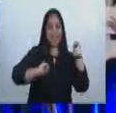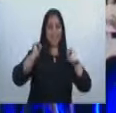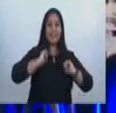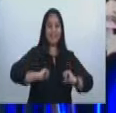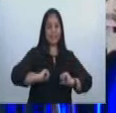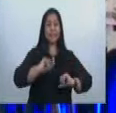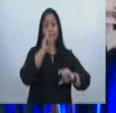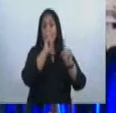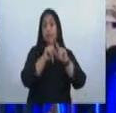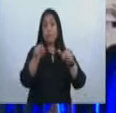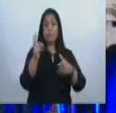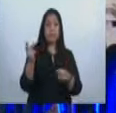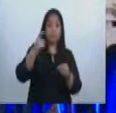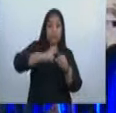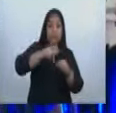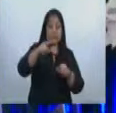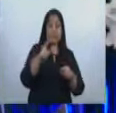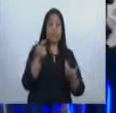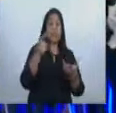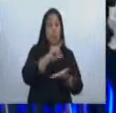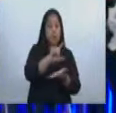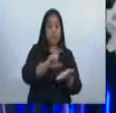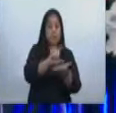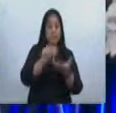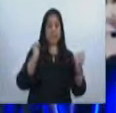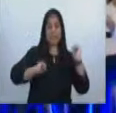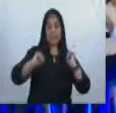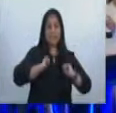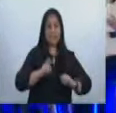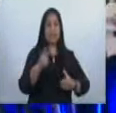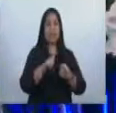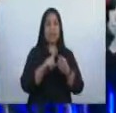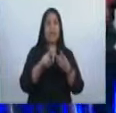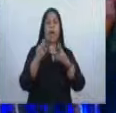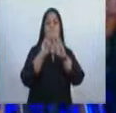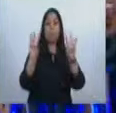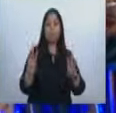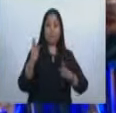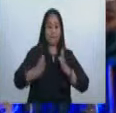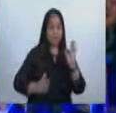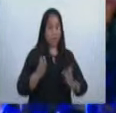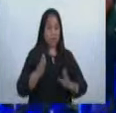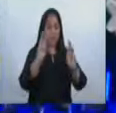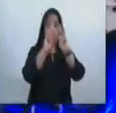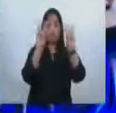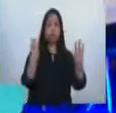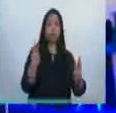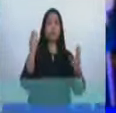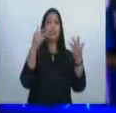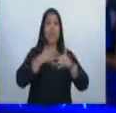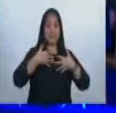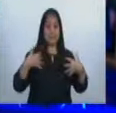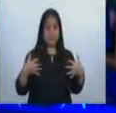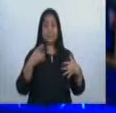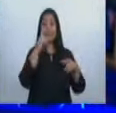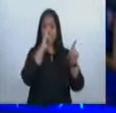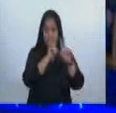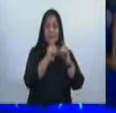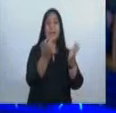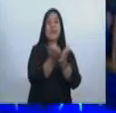de esa ciudad de ciencias y artes donde a propósito va a estar el Museo del ferrocarril el museo de las ciencias va a estar ubicada la escuela